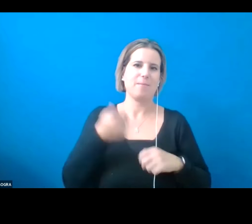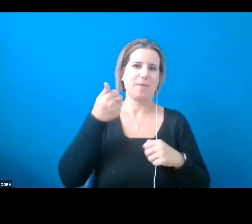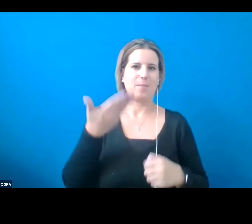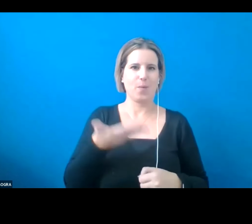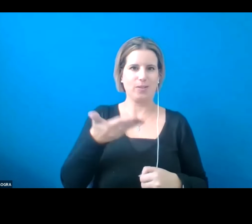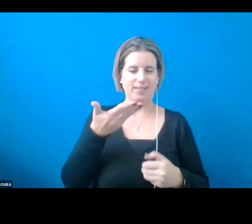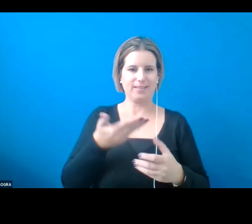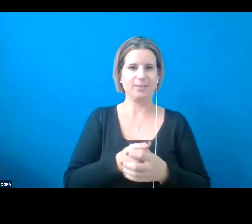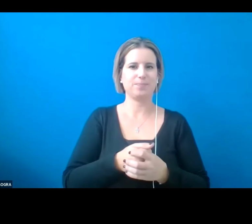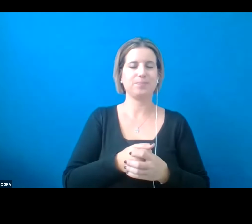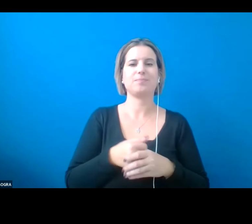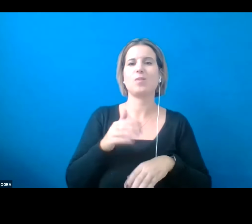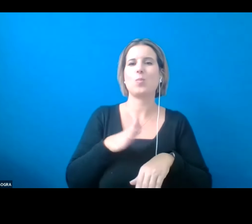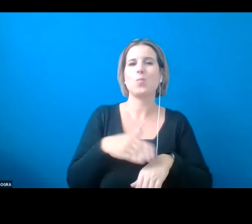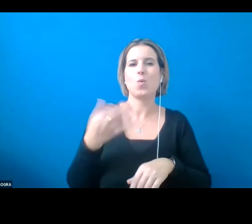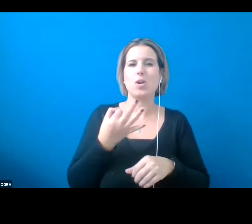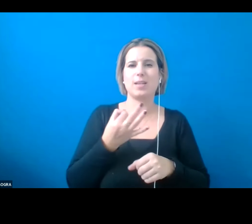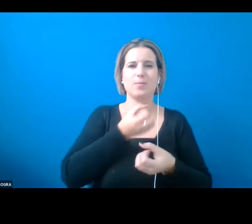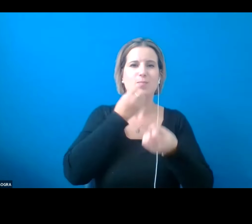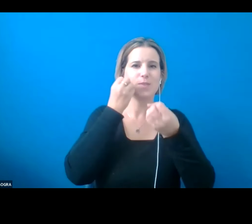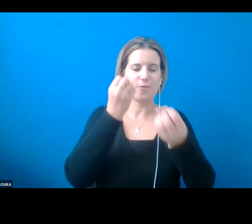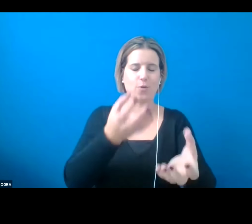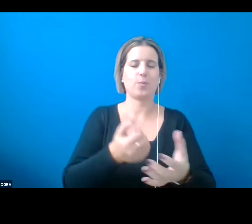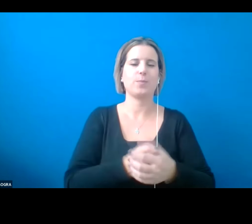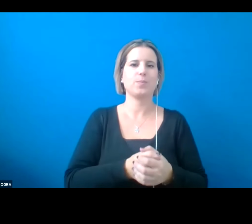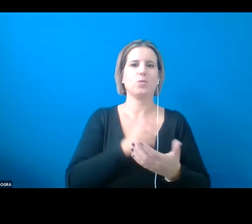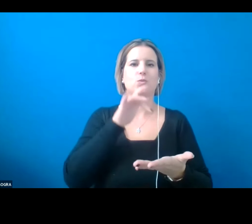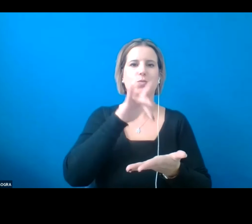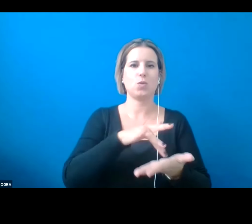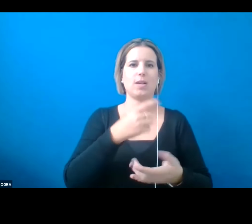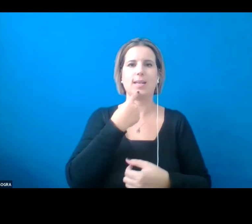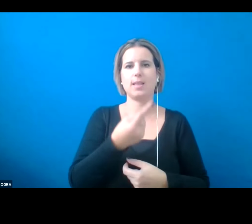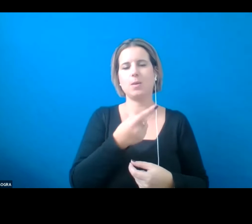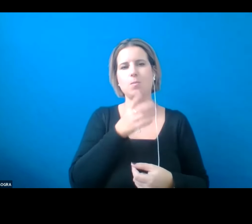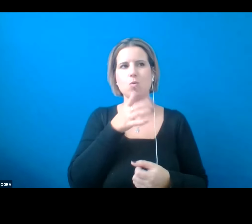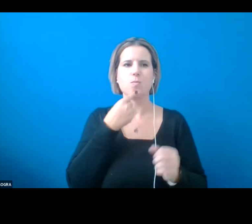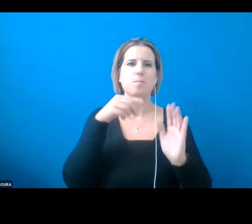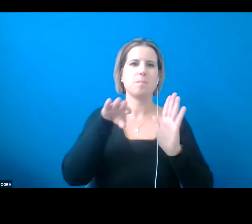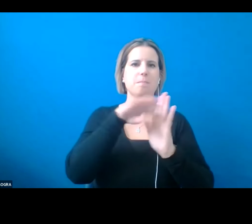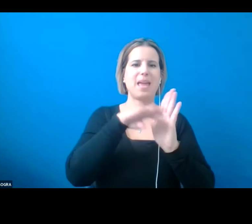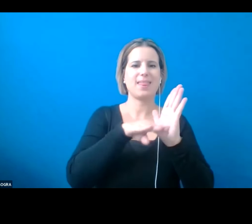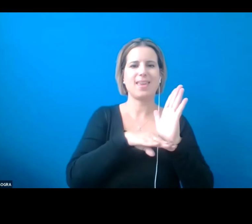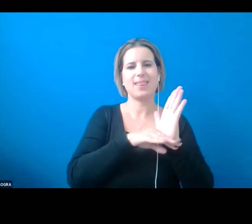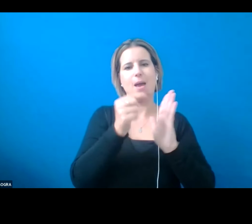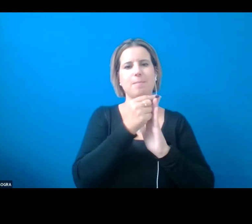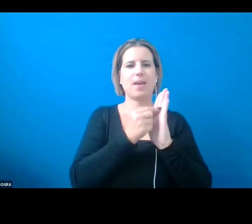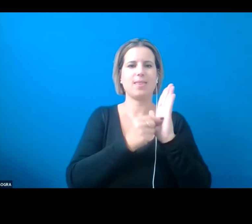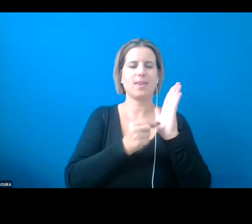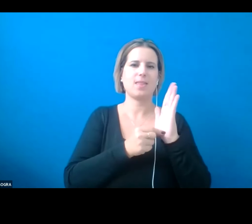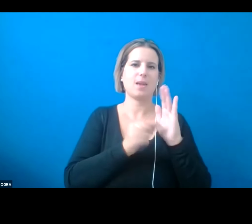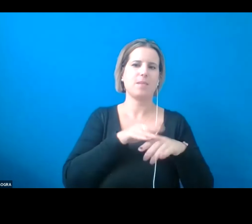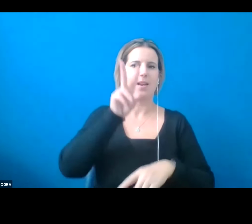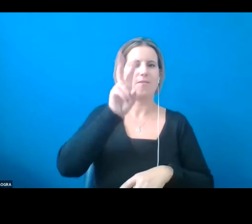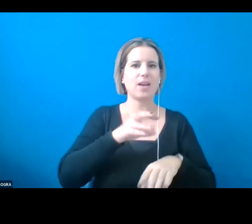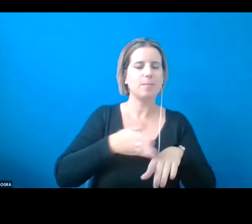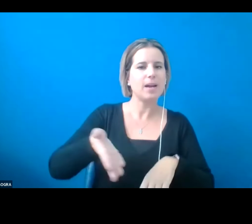¿por qué comento esto? porque claro a la hora de decir pues tomamos medidas que sean útiles para